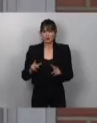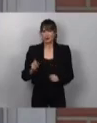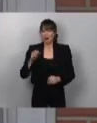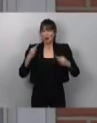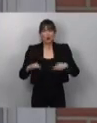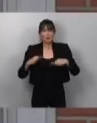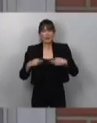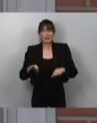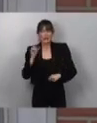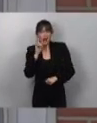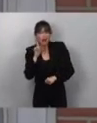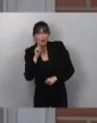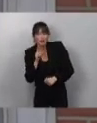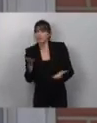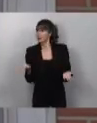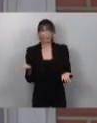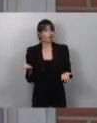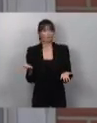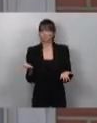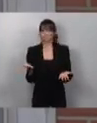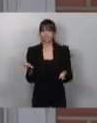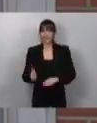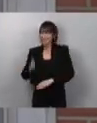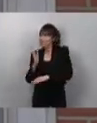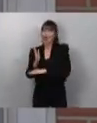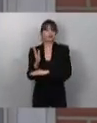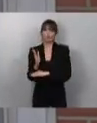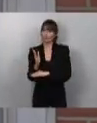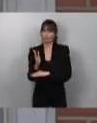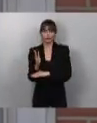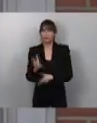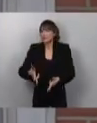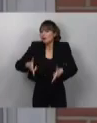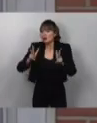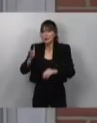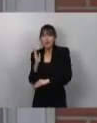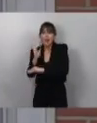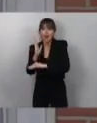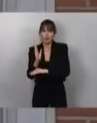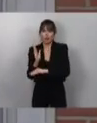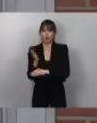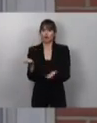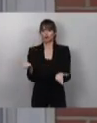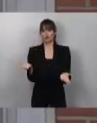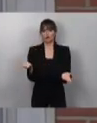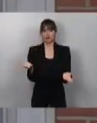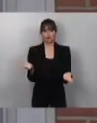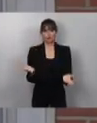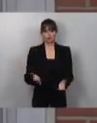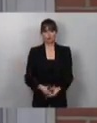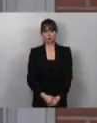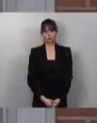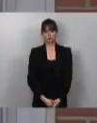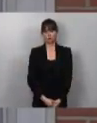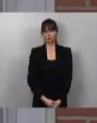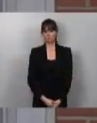españoles porque es que os somos de los buenos o no somos de los buenos somos de los malos Y entonces nos vamos a los extremos cosa que es que no